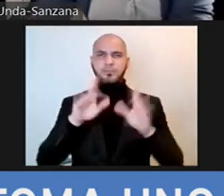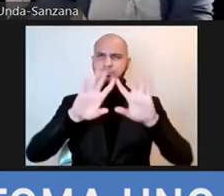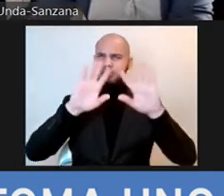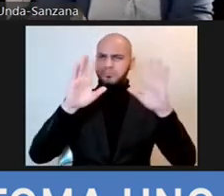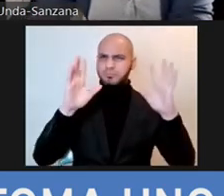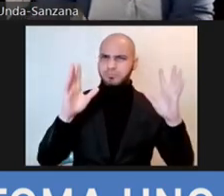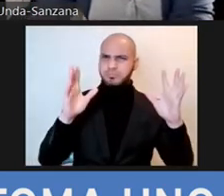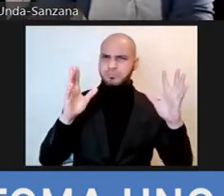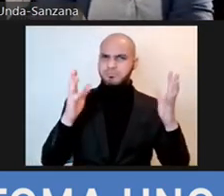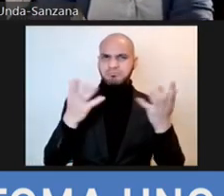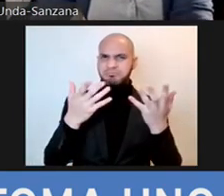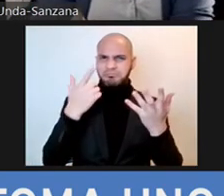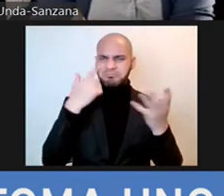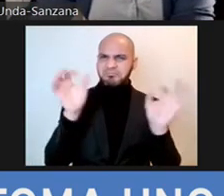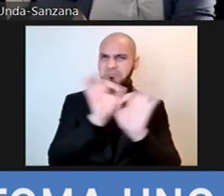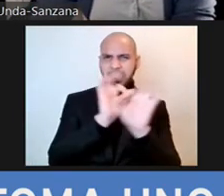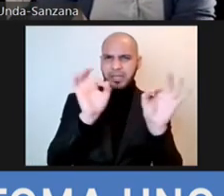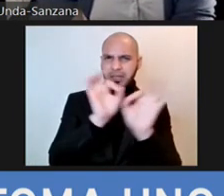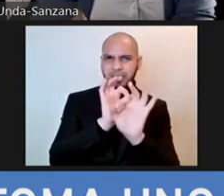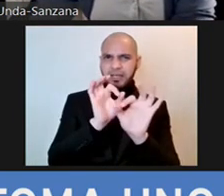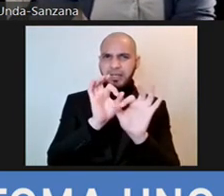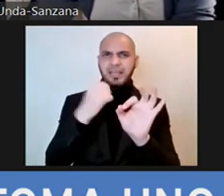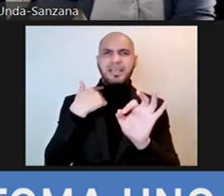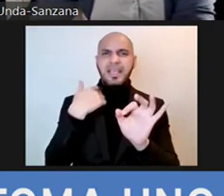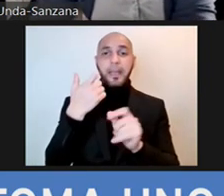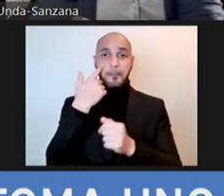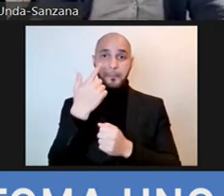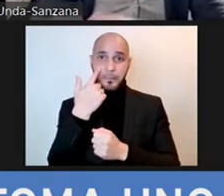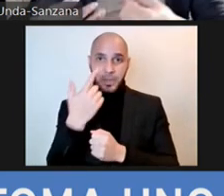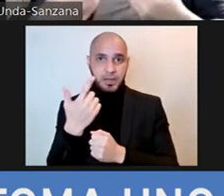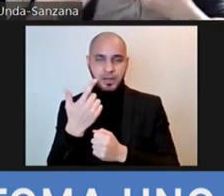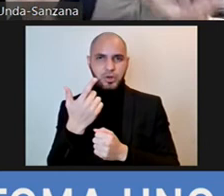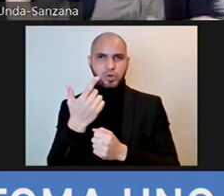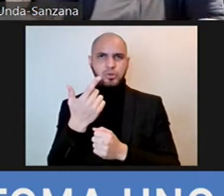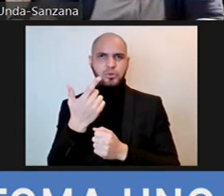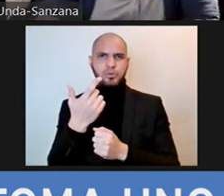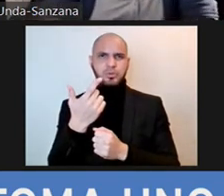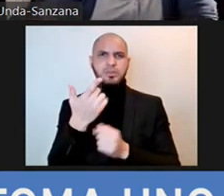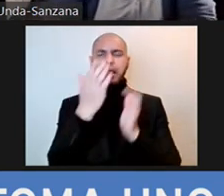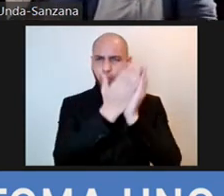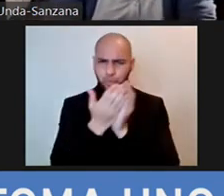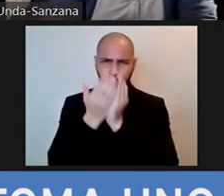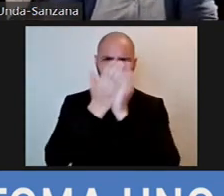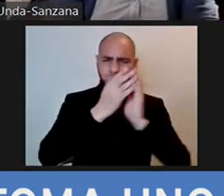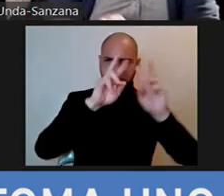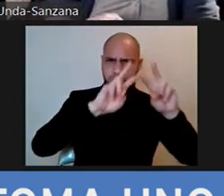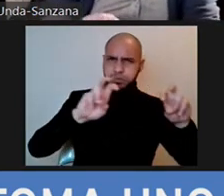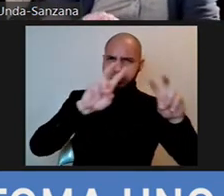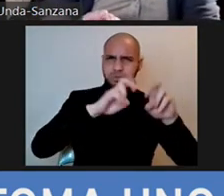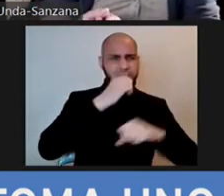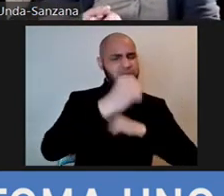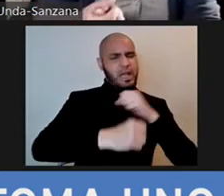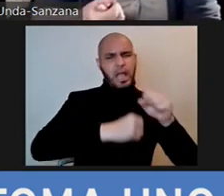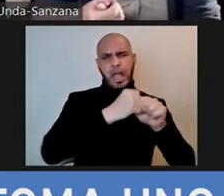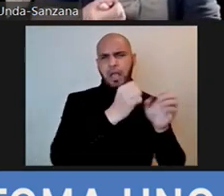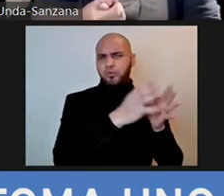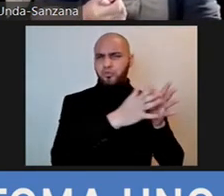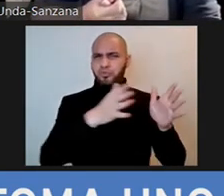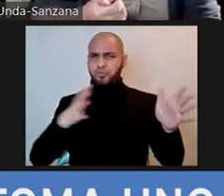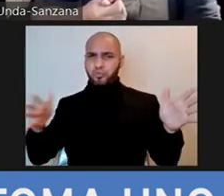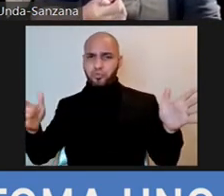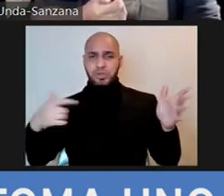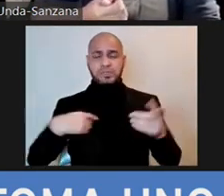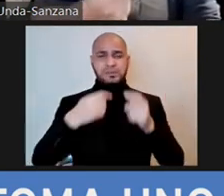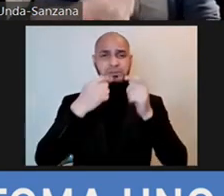un poco el círculo, es que se dieron cuenta, por los estudios que habían hecho a lo largo de décadas,